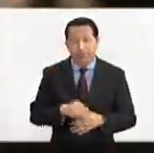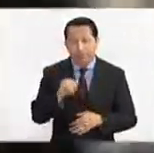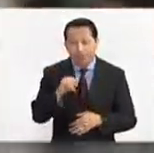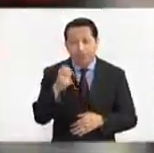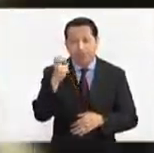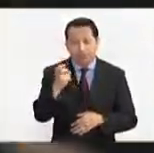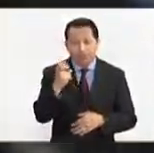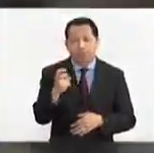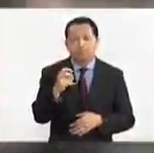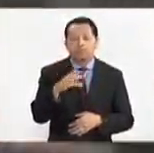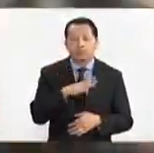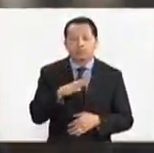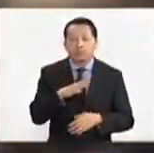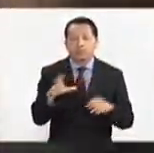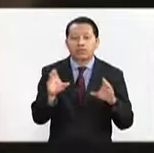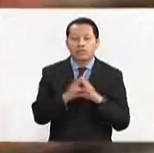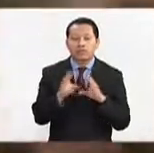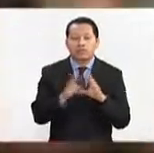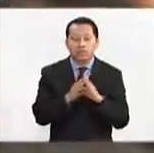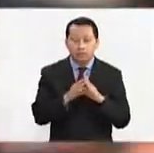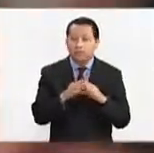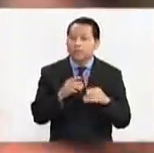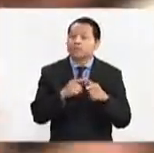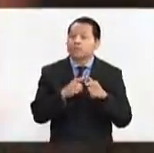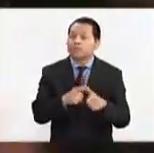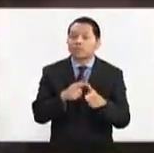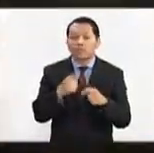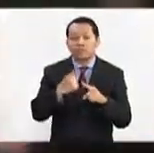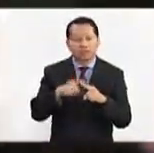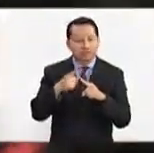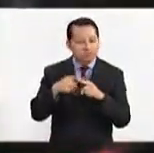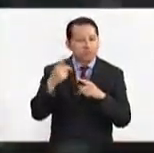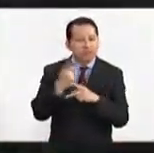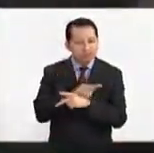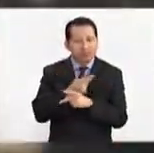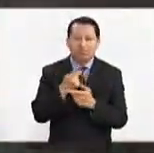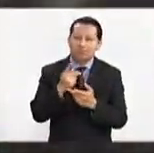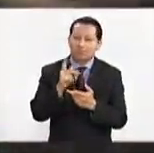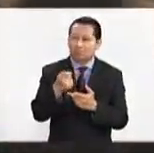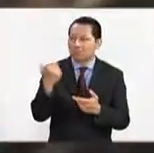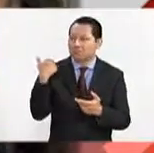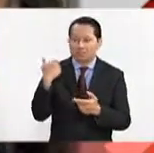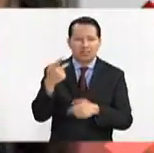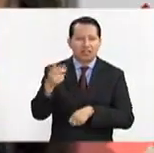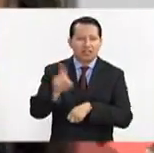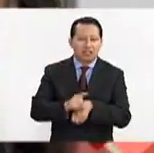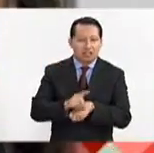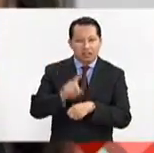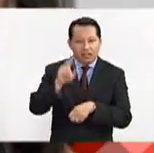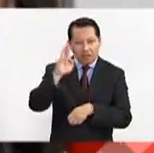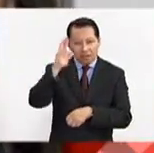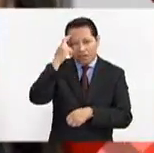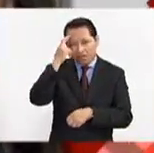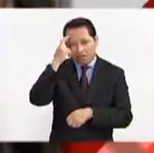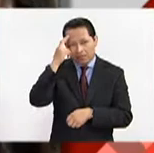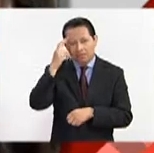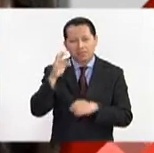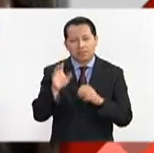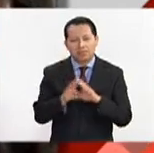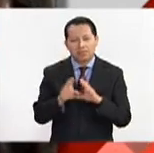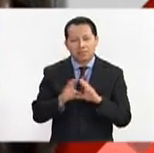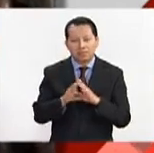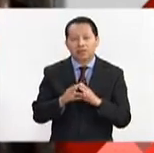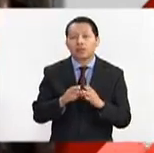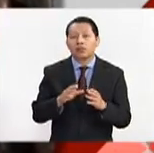Definitivamente, hemos visto esta interminable cadena de incidentes similares. Bueno, apenas hace unos días, ustedes recordarán,